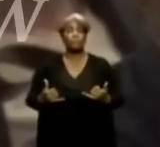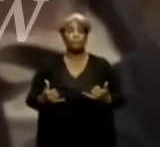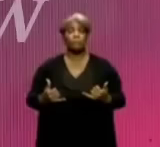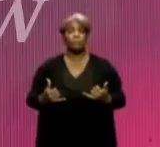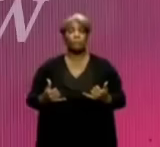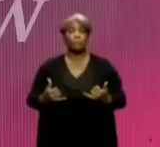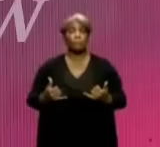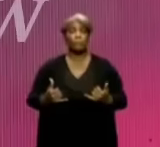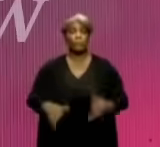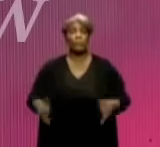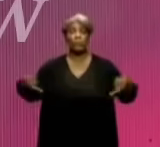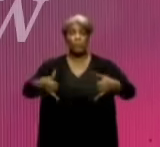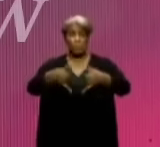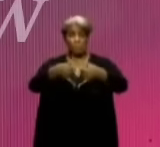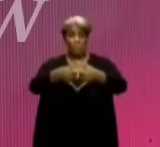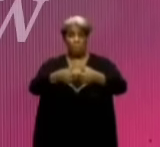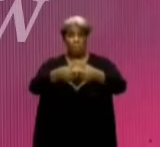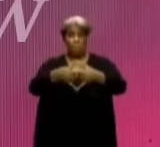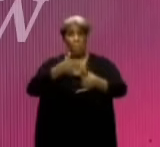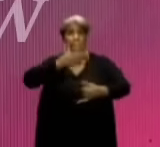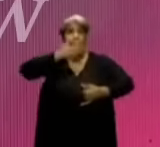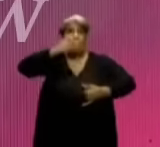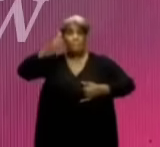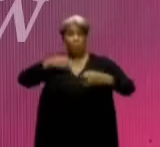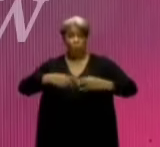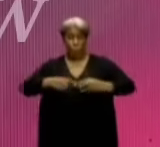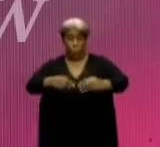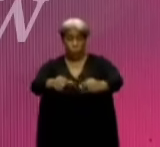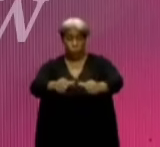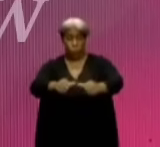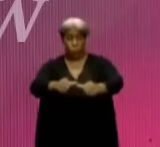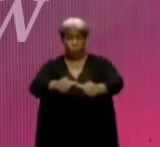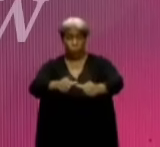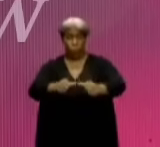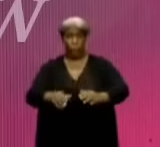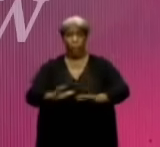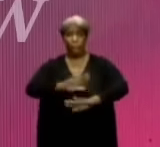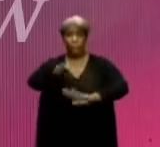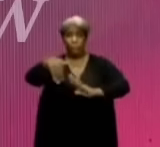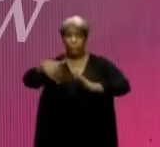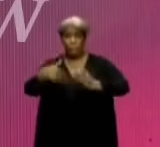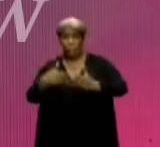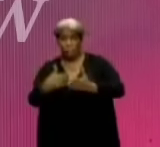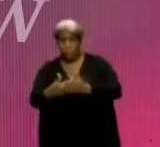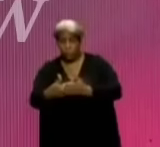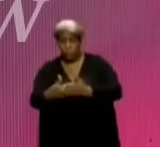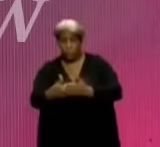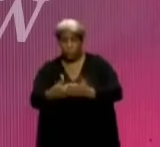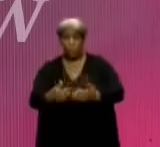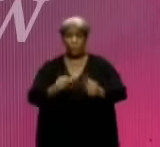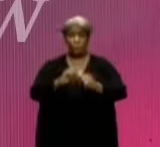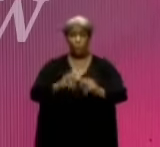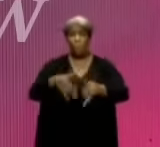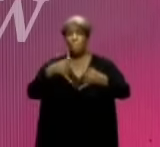en la premiación anual de los mejores productores agropecuarios de la Asociación Dominicana de Hacendados y Agricultores.